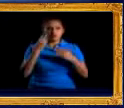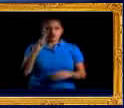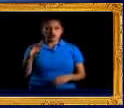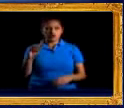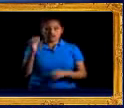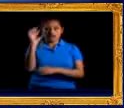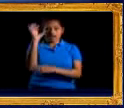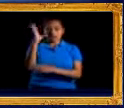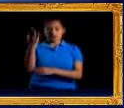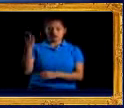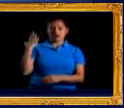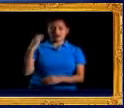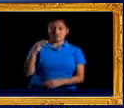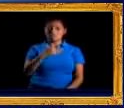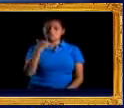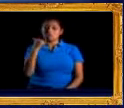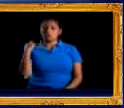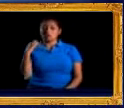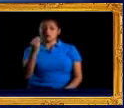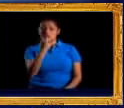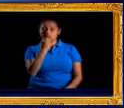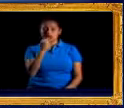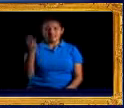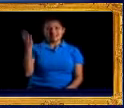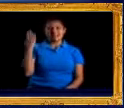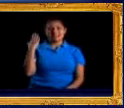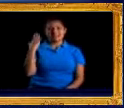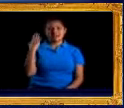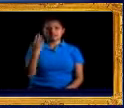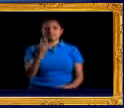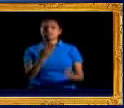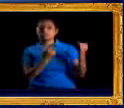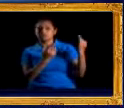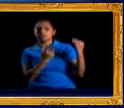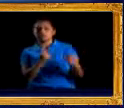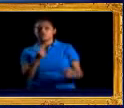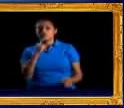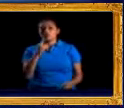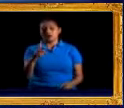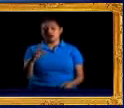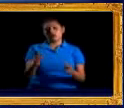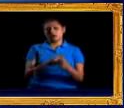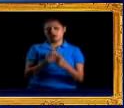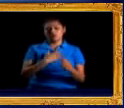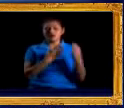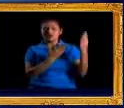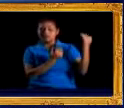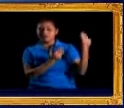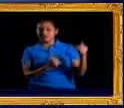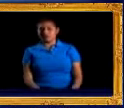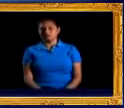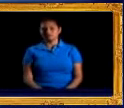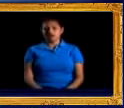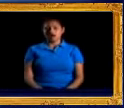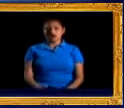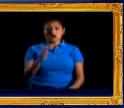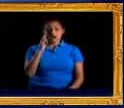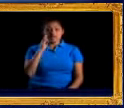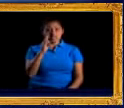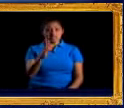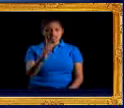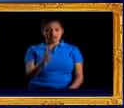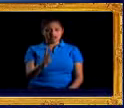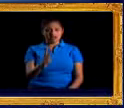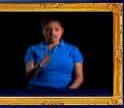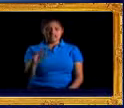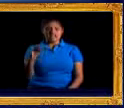era bueno para comer, que era atractivo, diga conmigo, atractivo, a la vista,